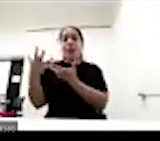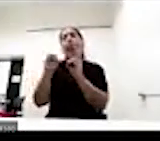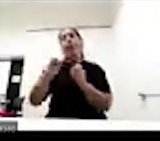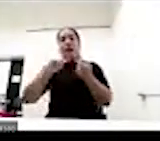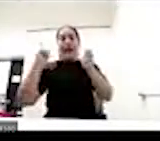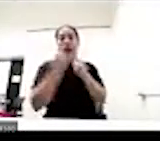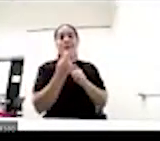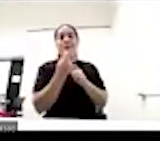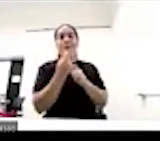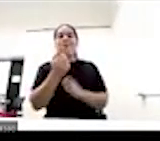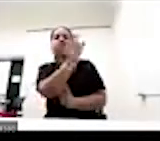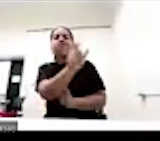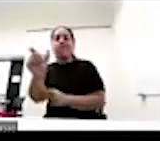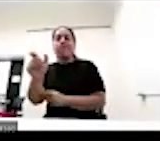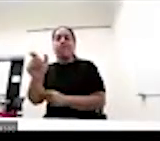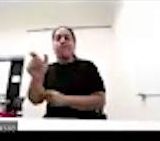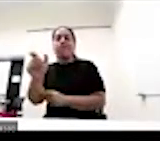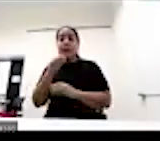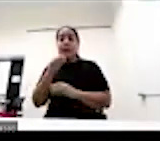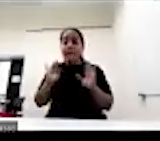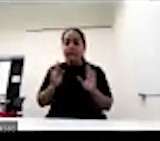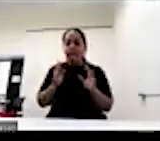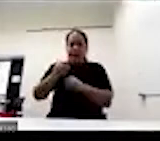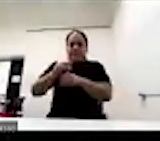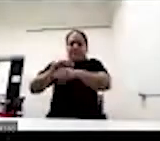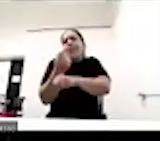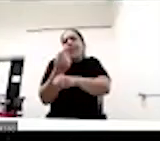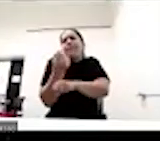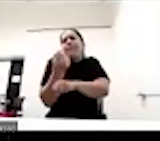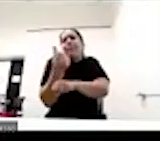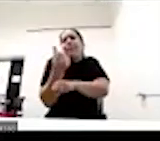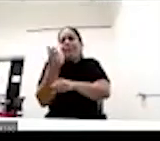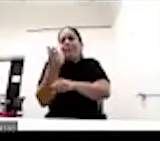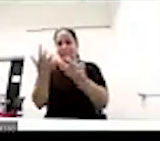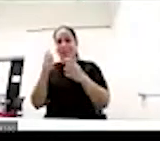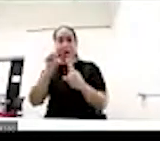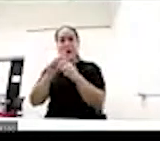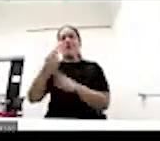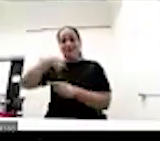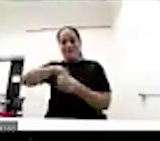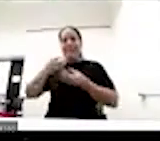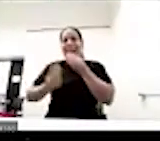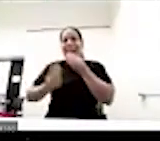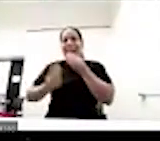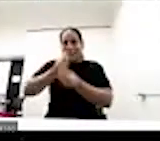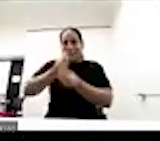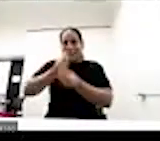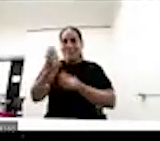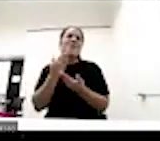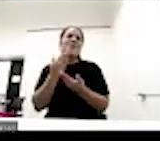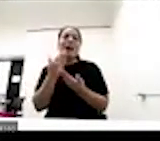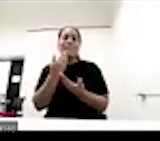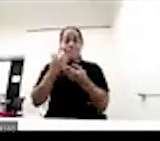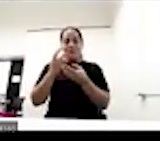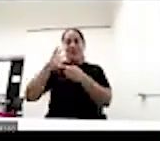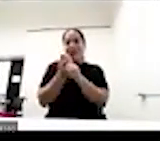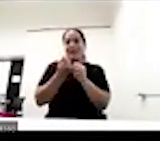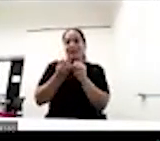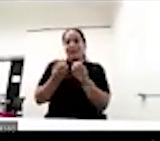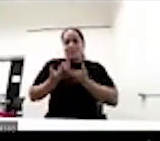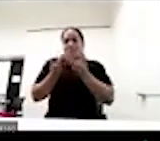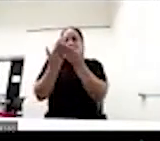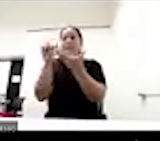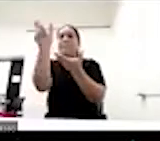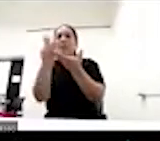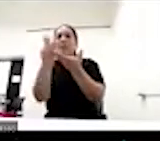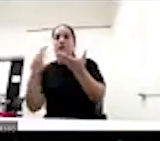una mínima emoción. Es lo que hacemos cuando ponemos nuestra obra frente al espectador, ¿no?